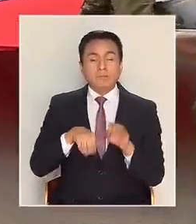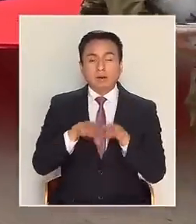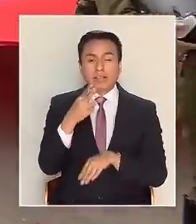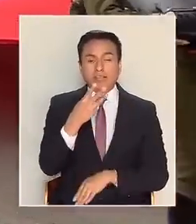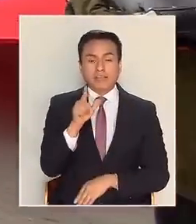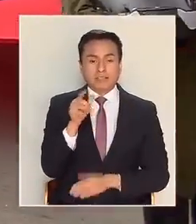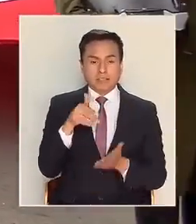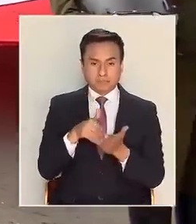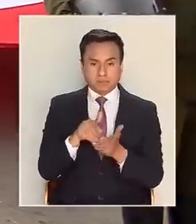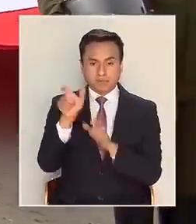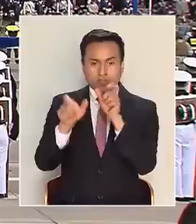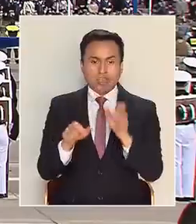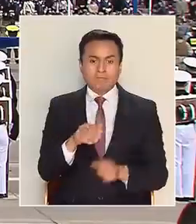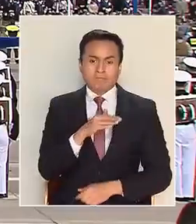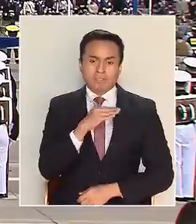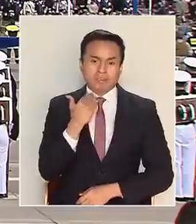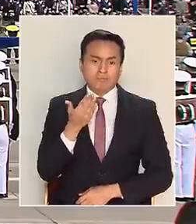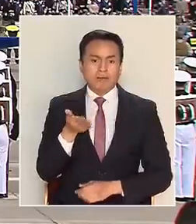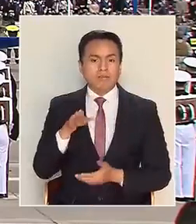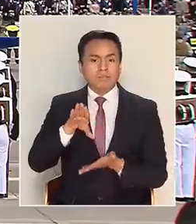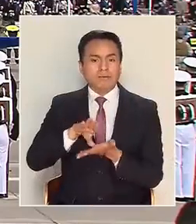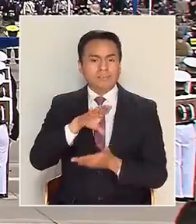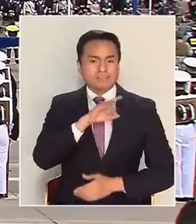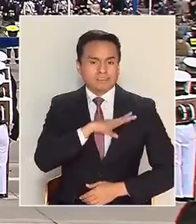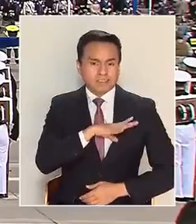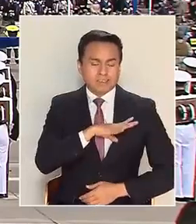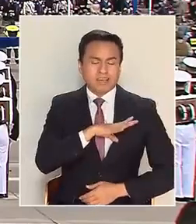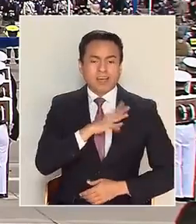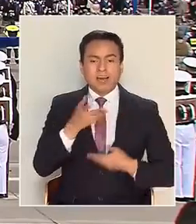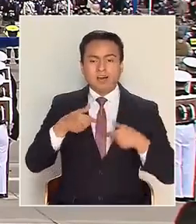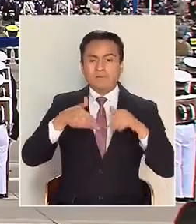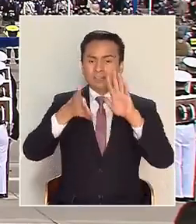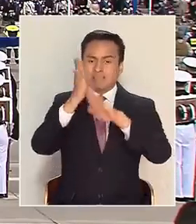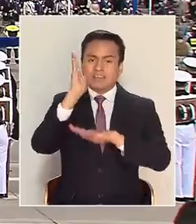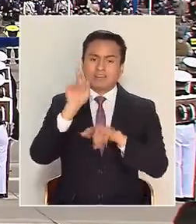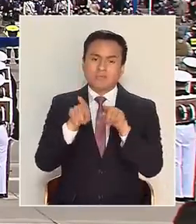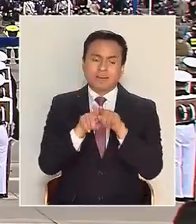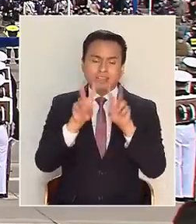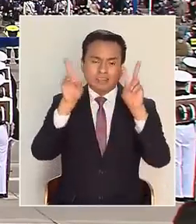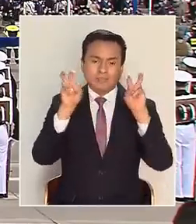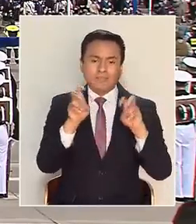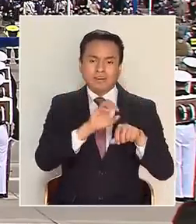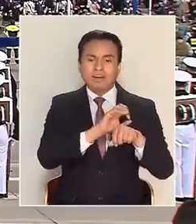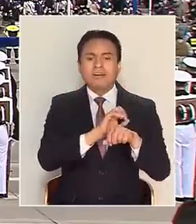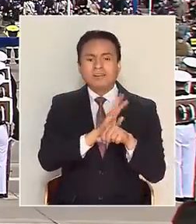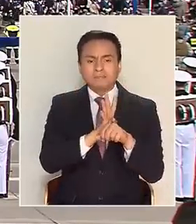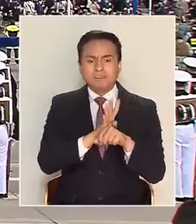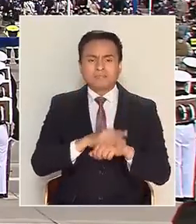37.000 víctimas de nuestra patria que han partido producto de este virus.